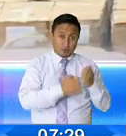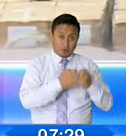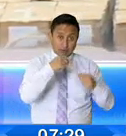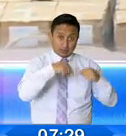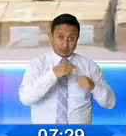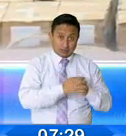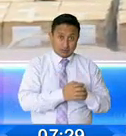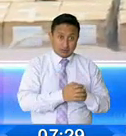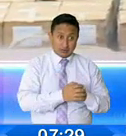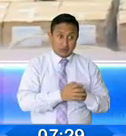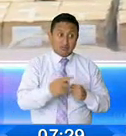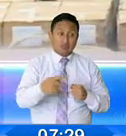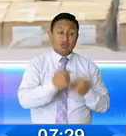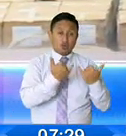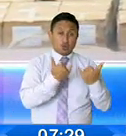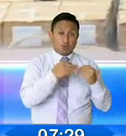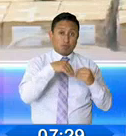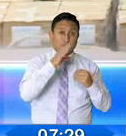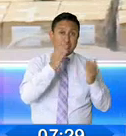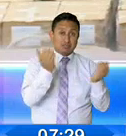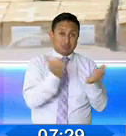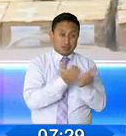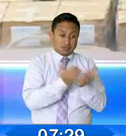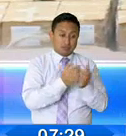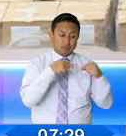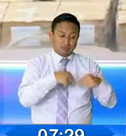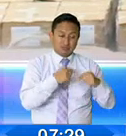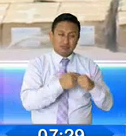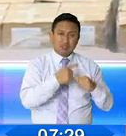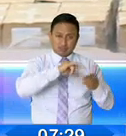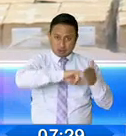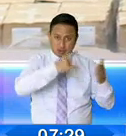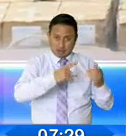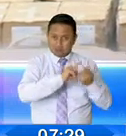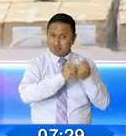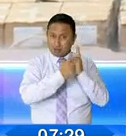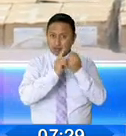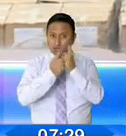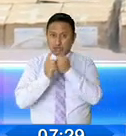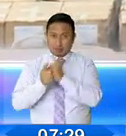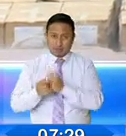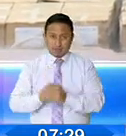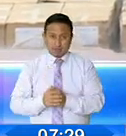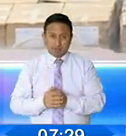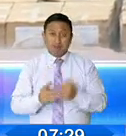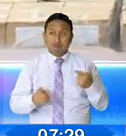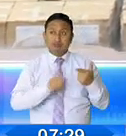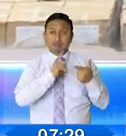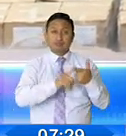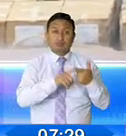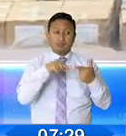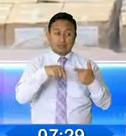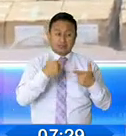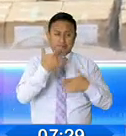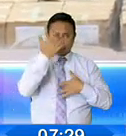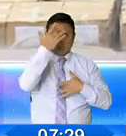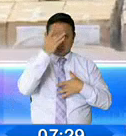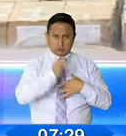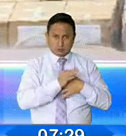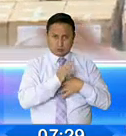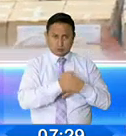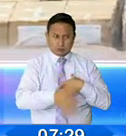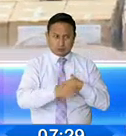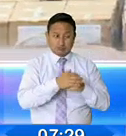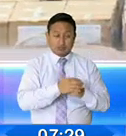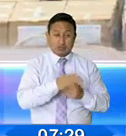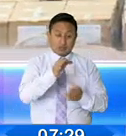que más se genera en la actualidad, porque siempre estamos cambiando la tecnología. Segundo, son extremadamente contaminantes porque a diferencia de, claro, una